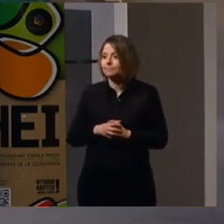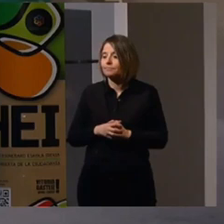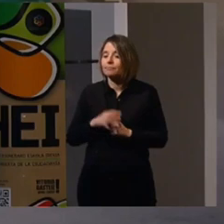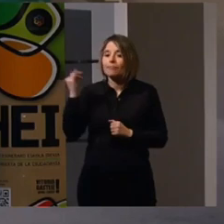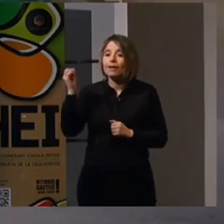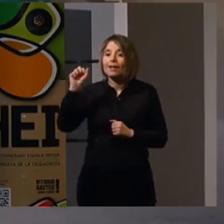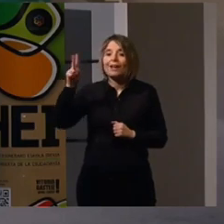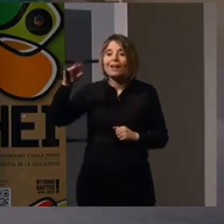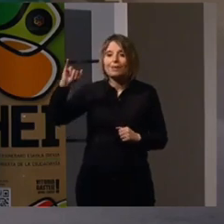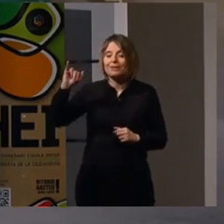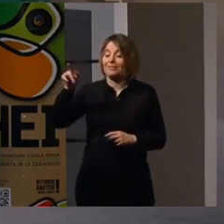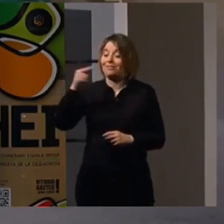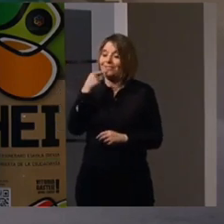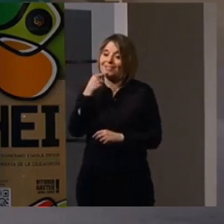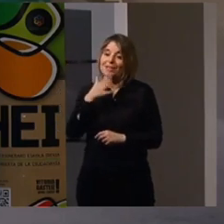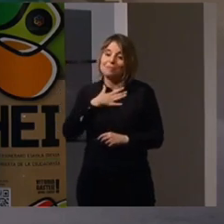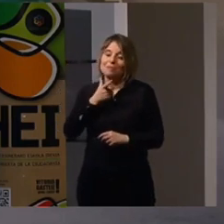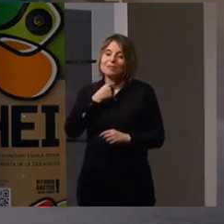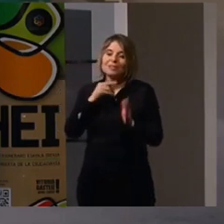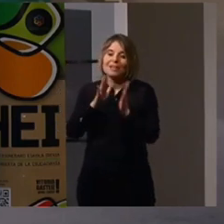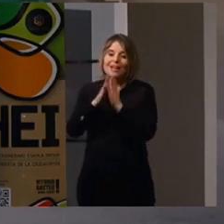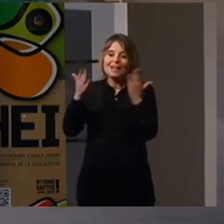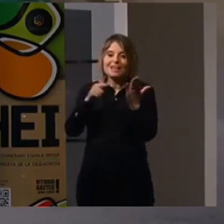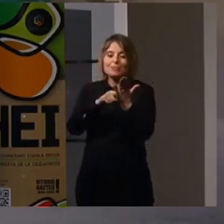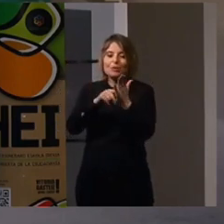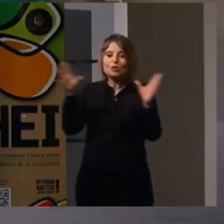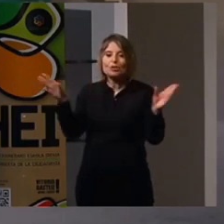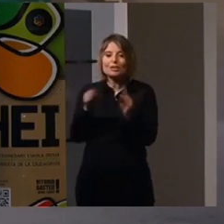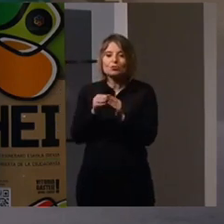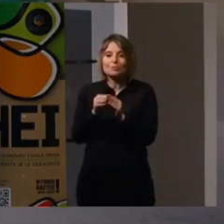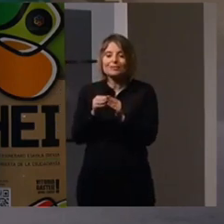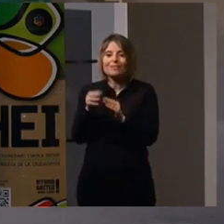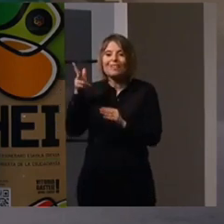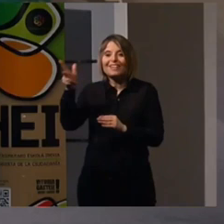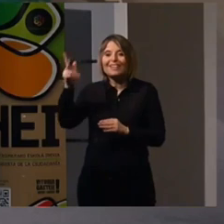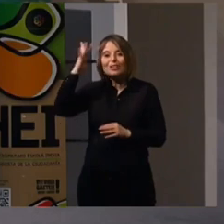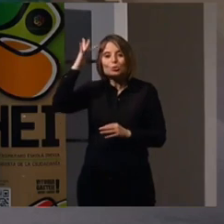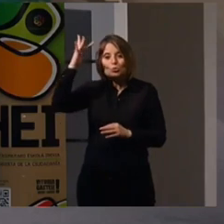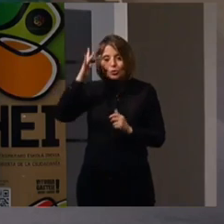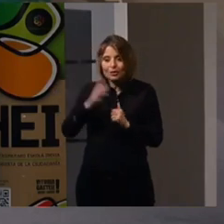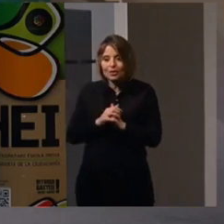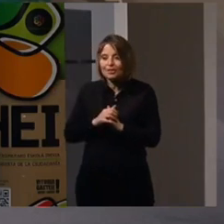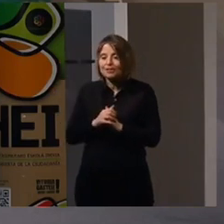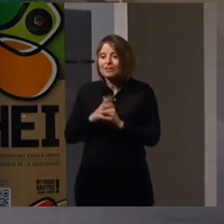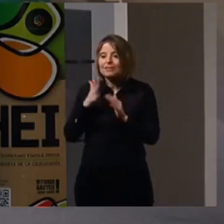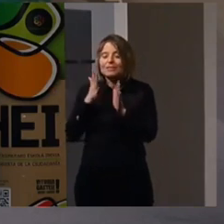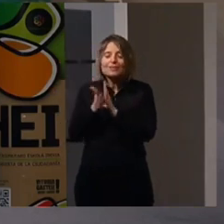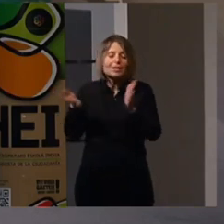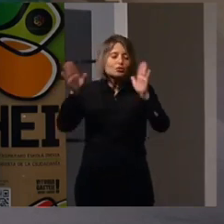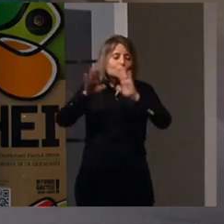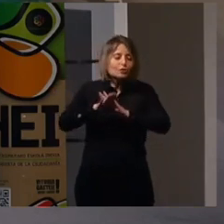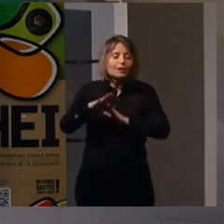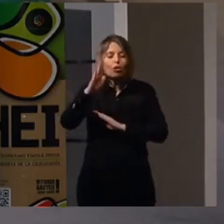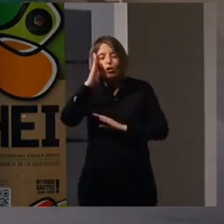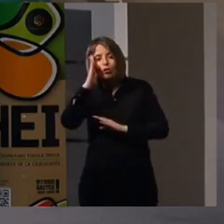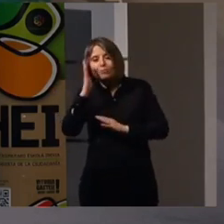dice Javi mucho, que a mí me gusta, es que el libro en realidad se puede resumir en el derecho a soñar. Soñar en el sentido de dormir por la noche y soñar,